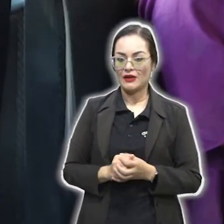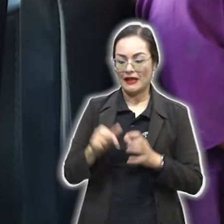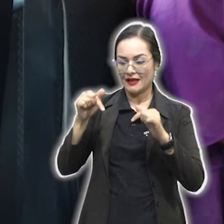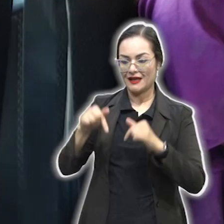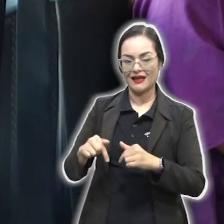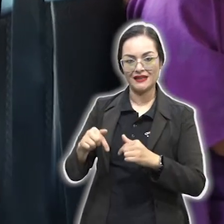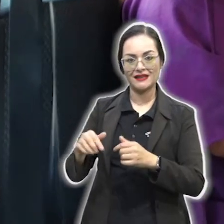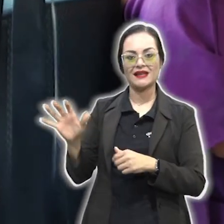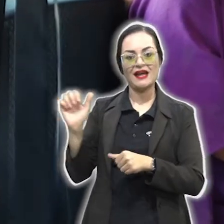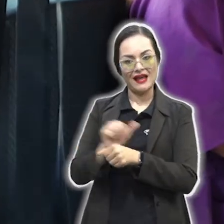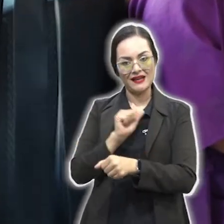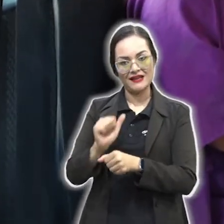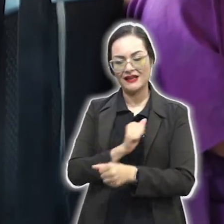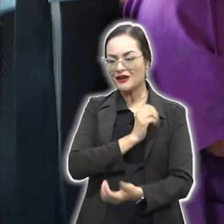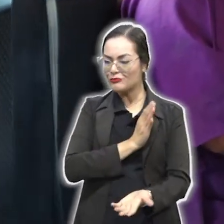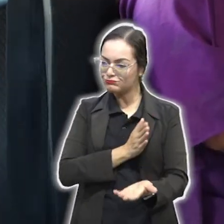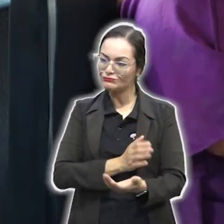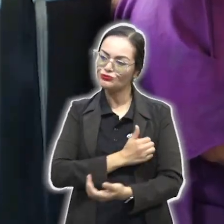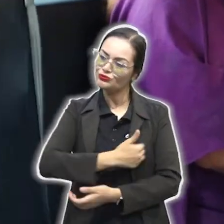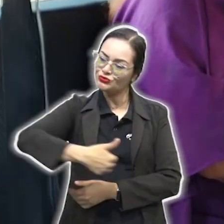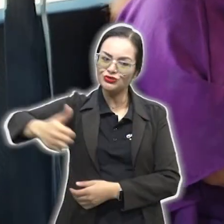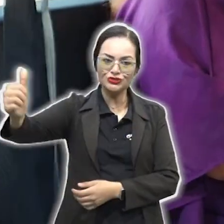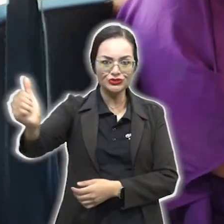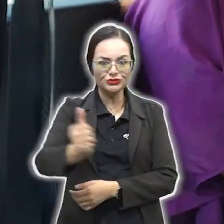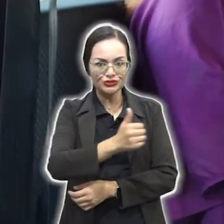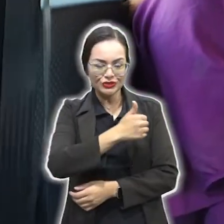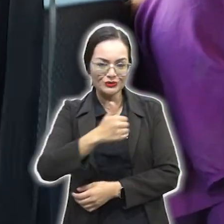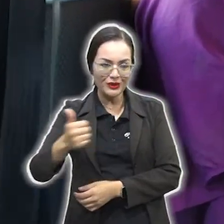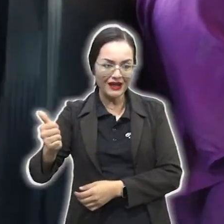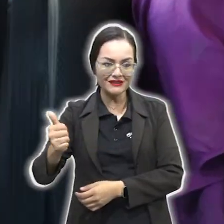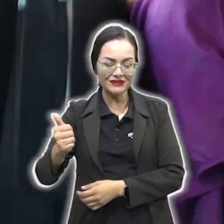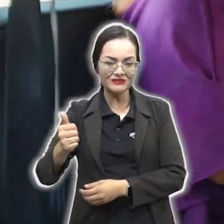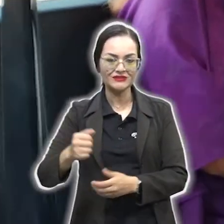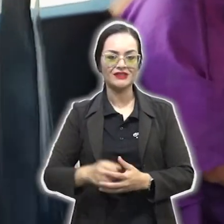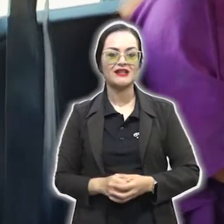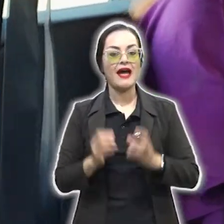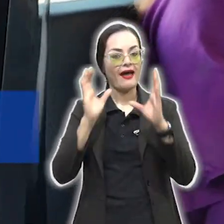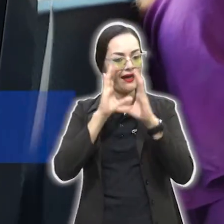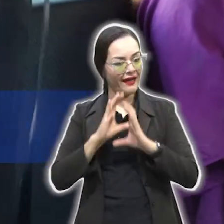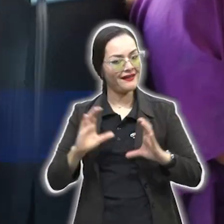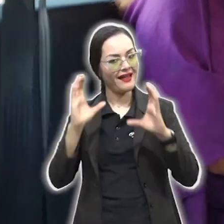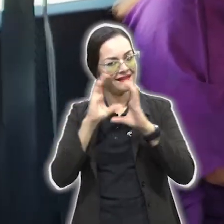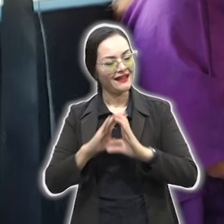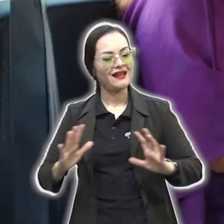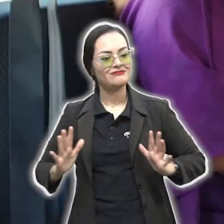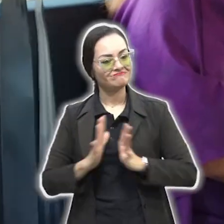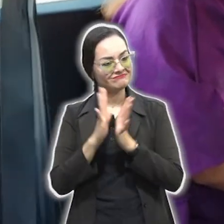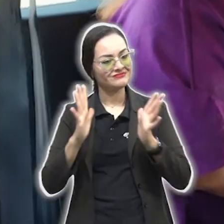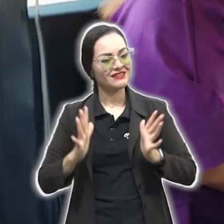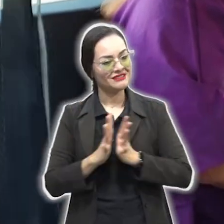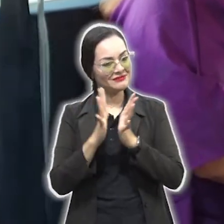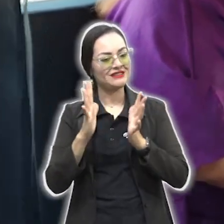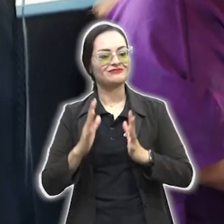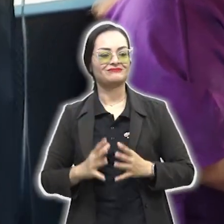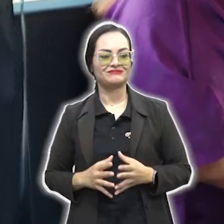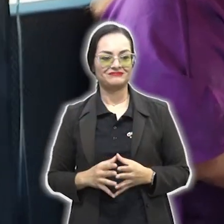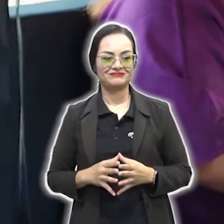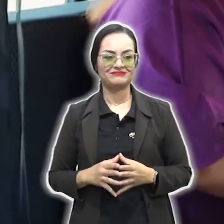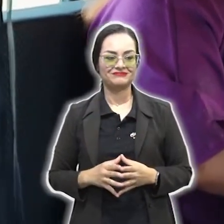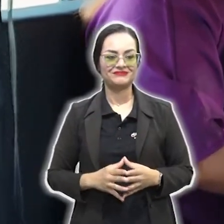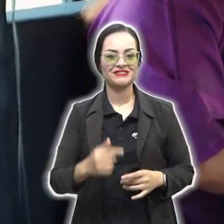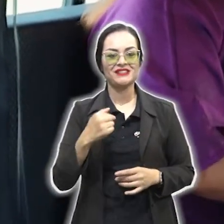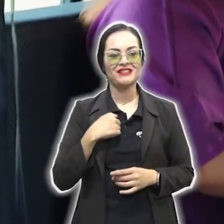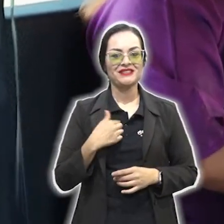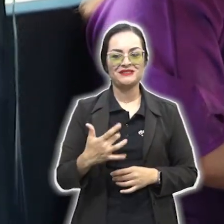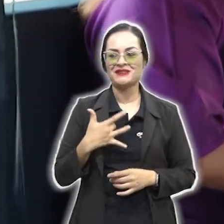transcurso al programa que lo invitaron, a lo que es la hora del rancho, participar. Por el momento